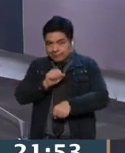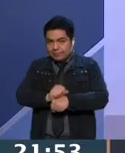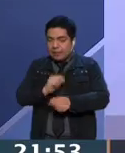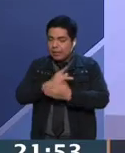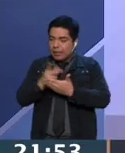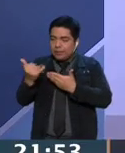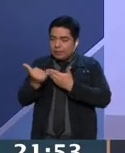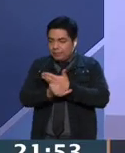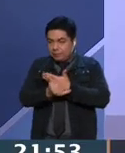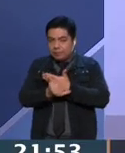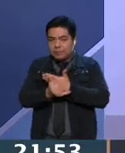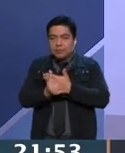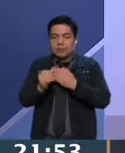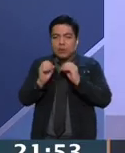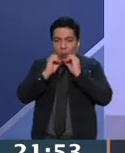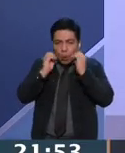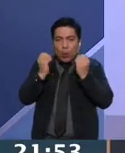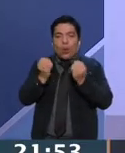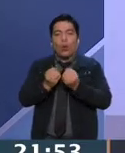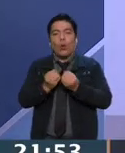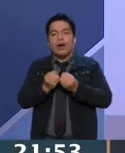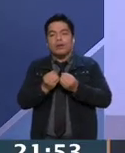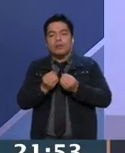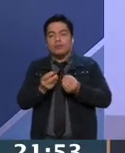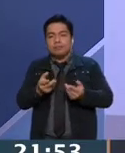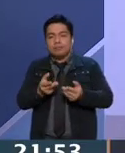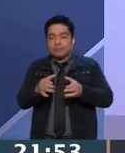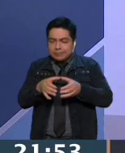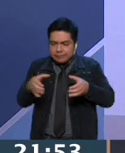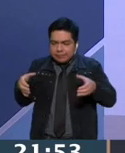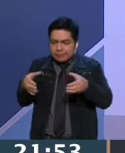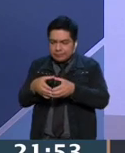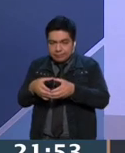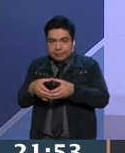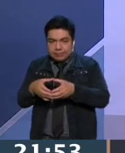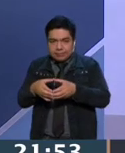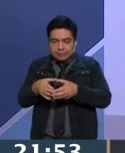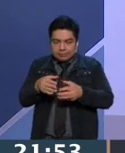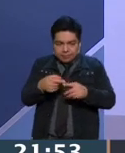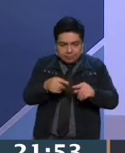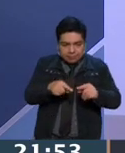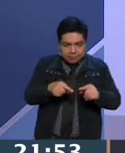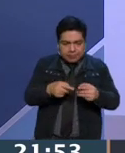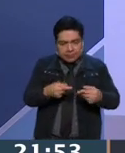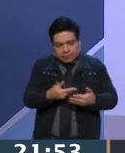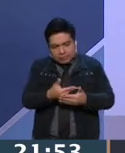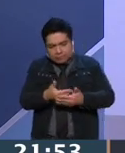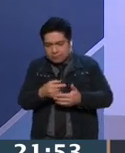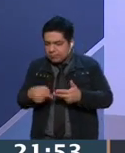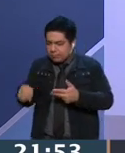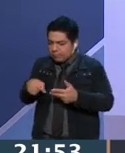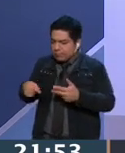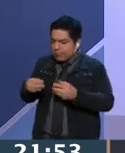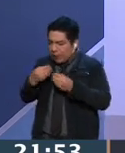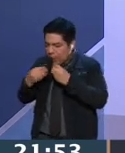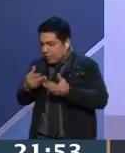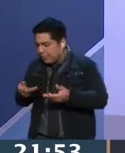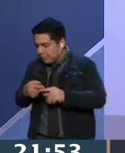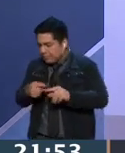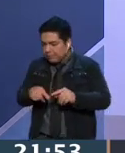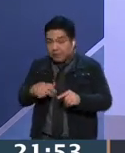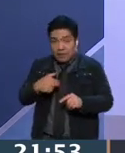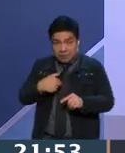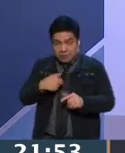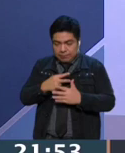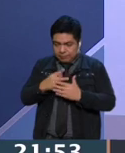proyecto organizado, autogestivo, en una comunidad entre productores y consumidores. Muy bonito, es un proyecto que a mí me